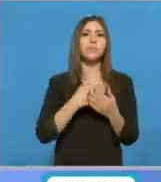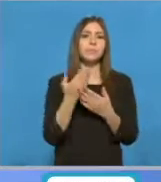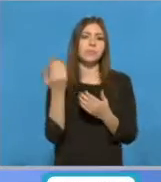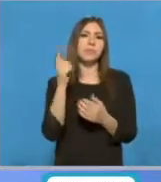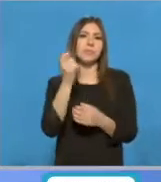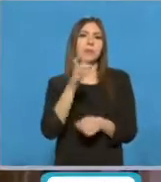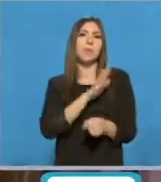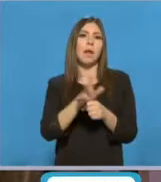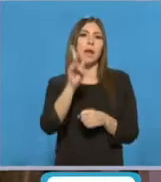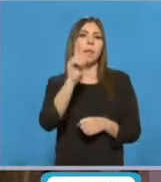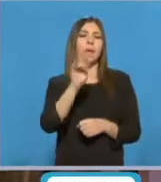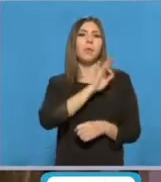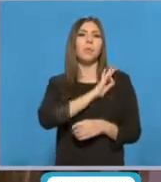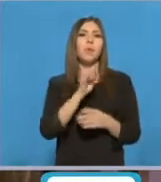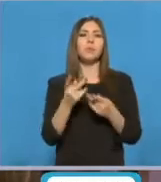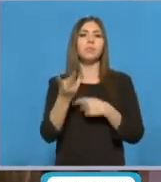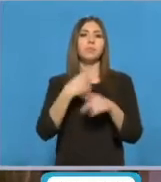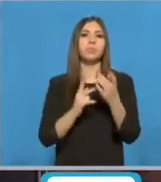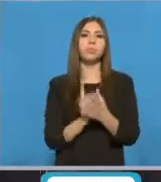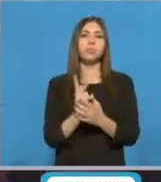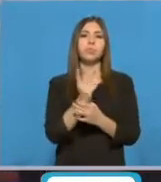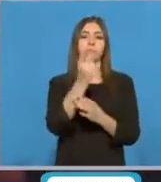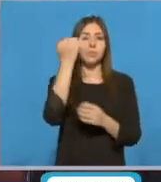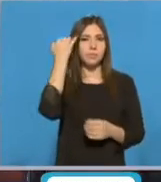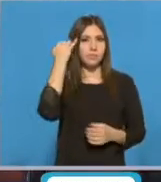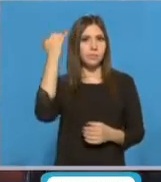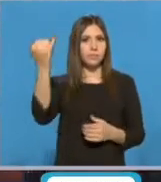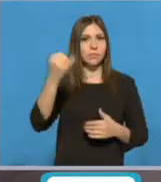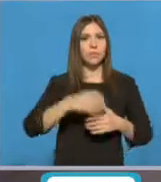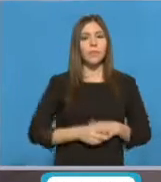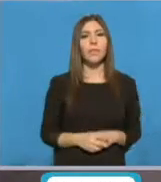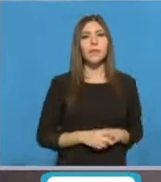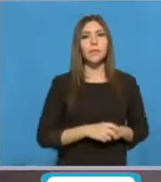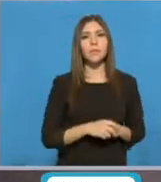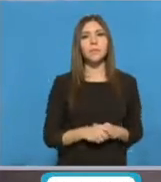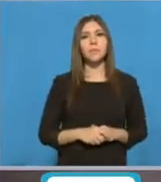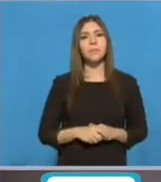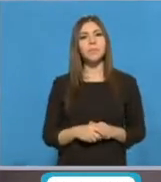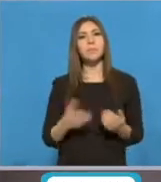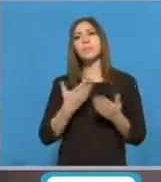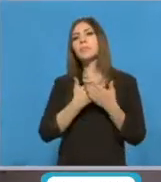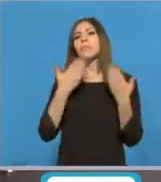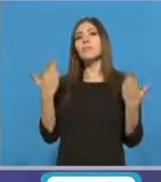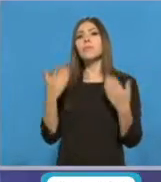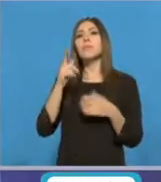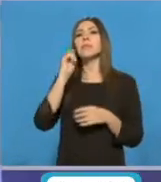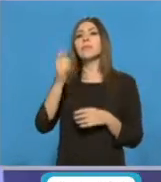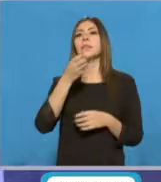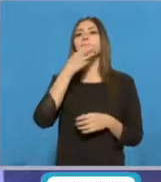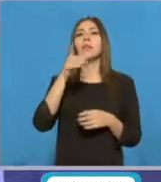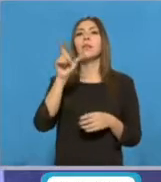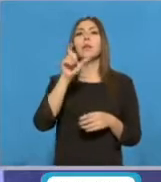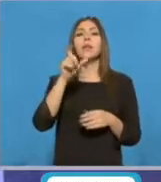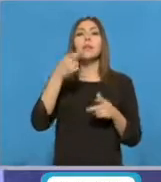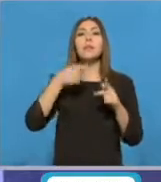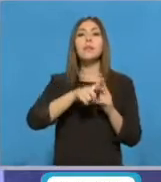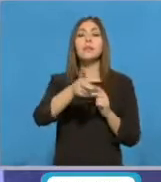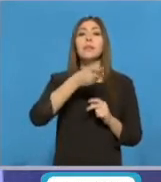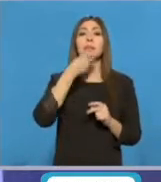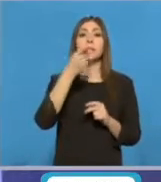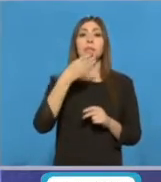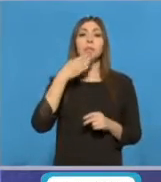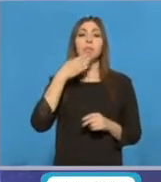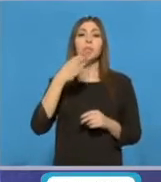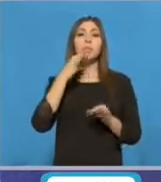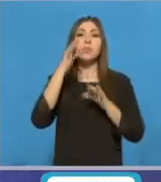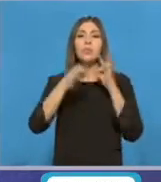podría crecer en Marte. Imagínate. Pero hoy está increíble que podamos, como tú decías al principio, la buena noticia es que todo esto